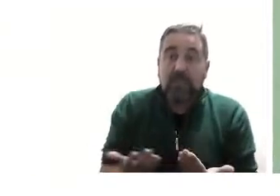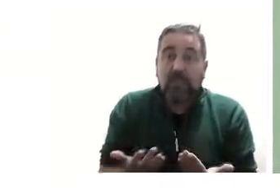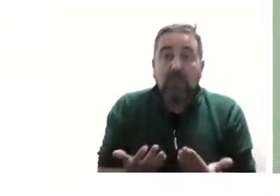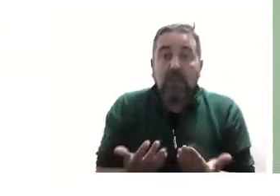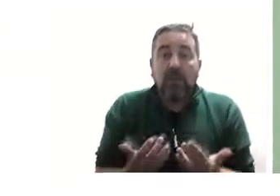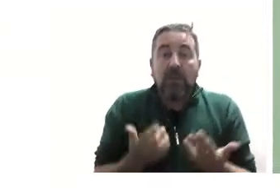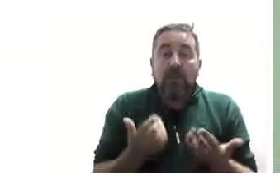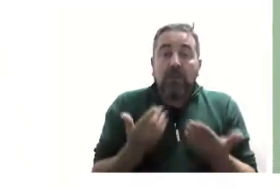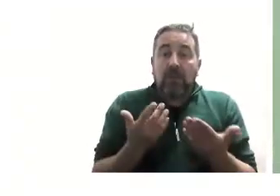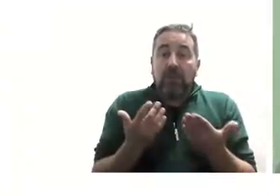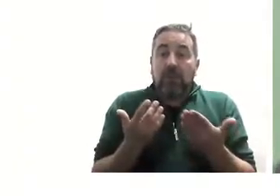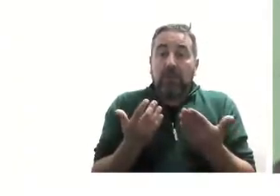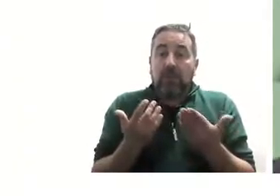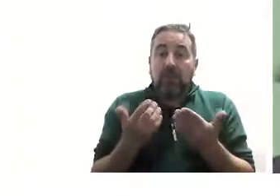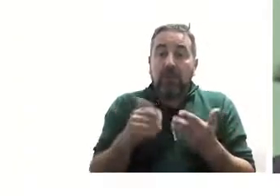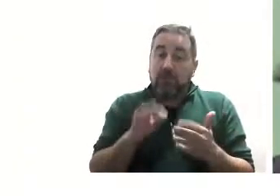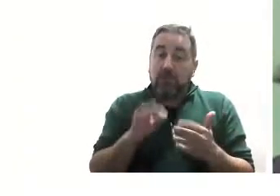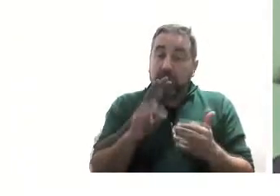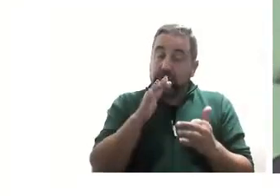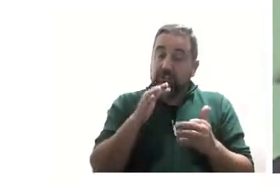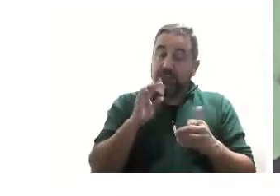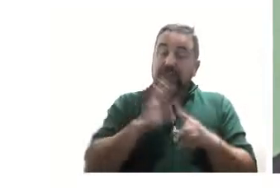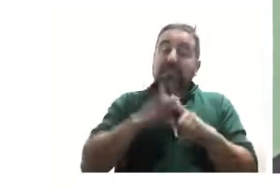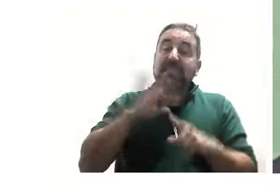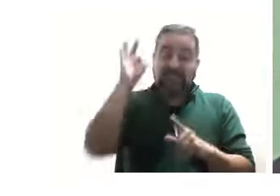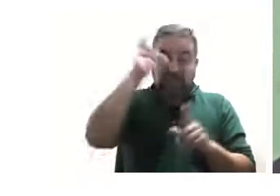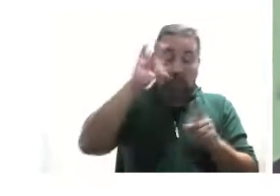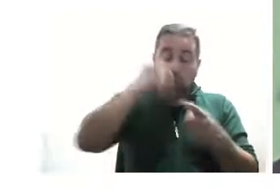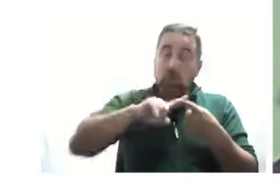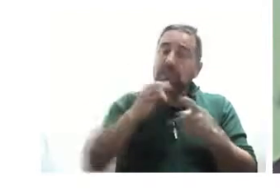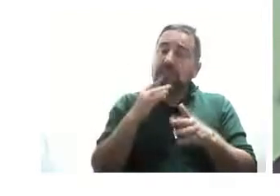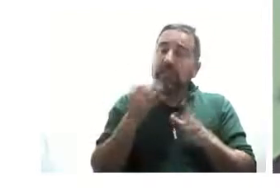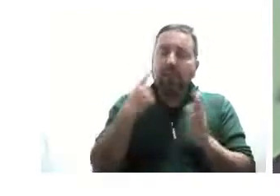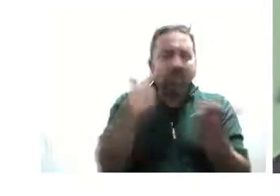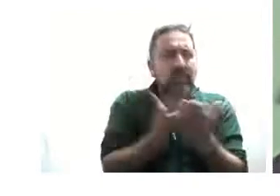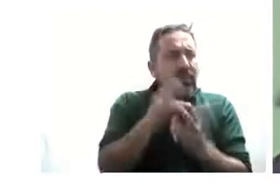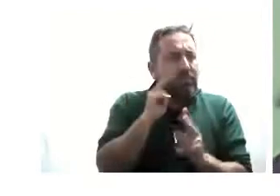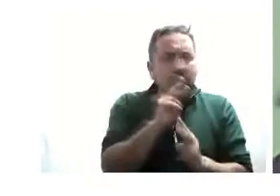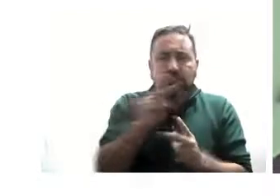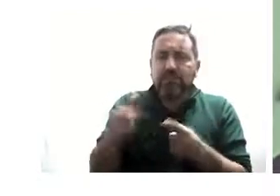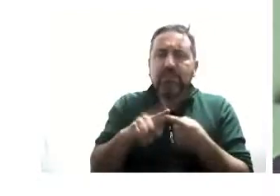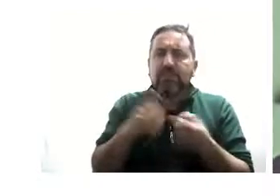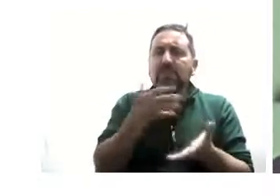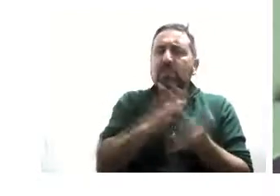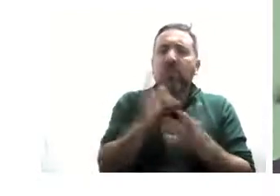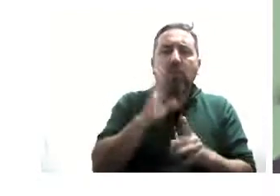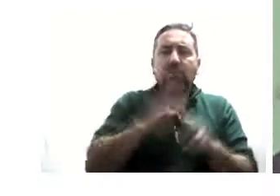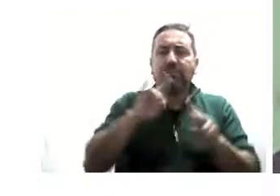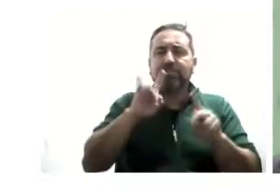la presentación de estos síndromes sucede muchas veces que sus manifestaciones